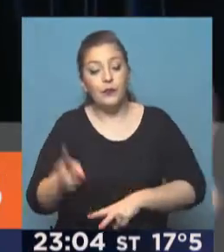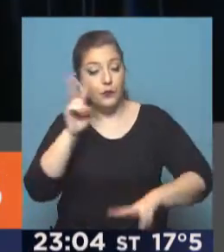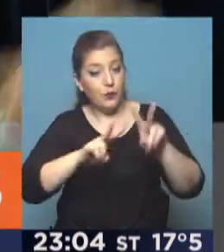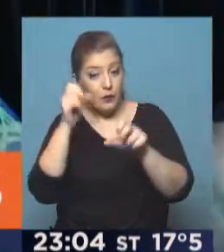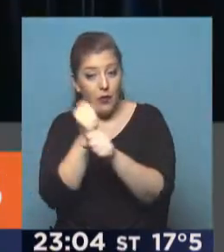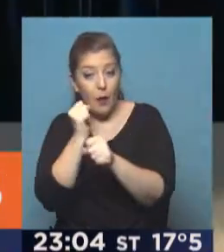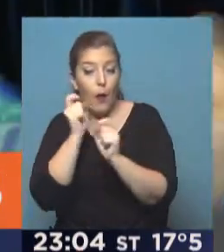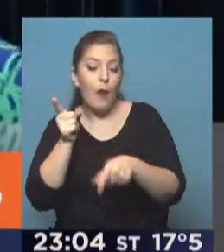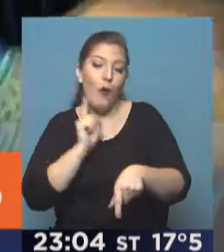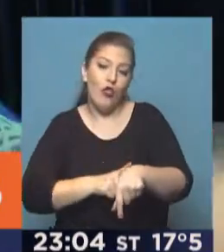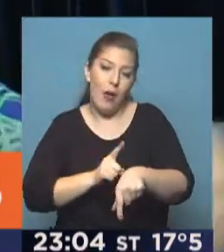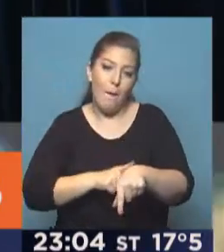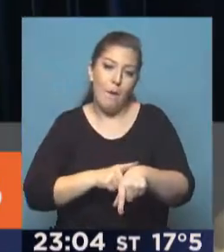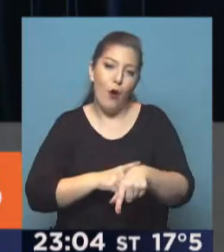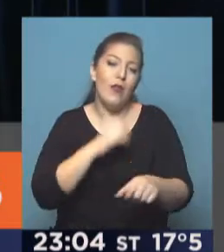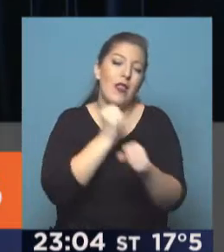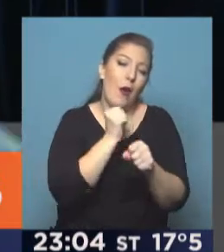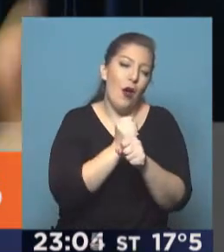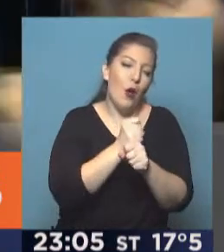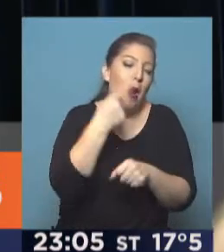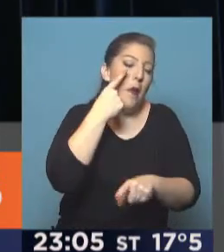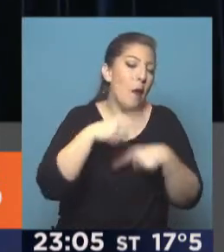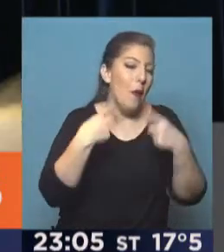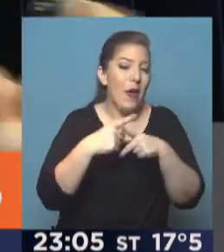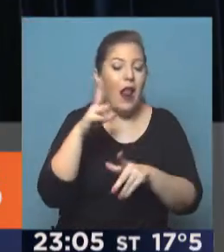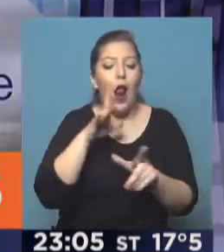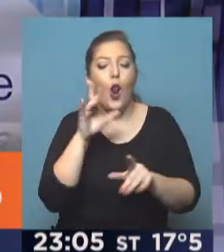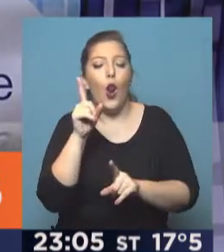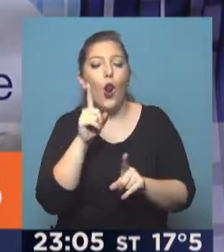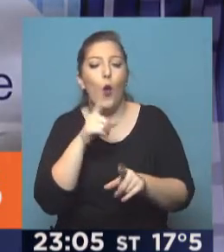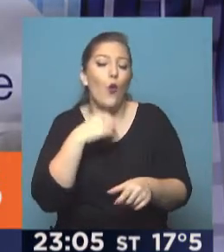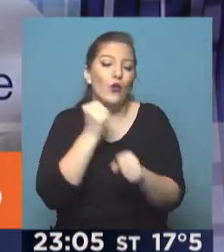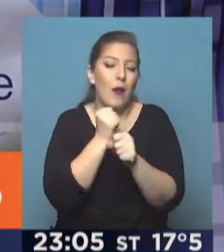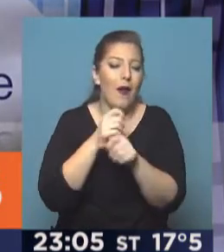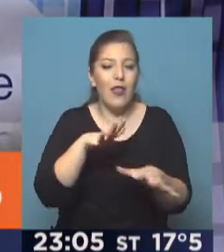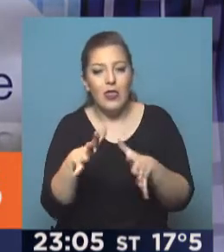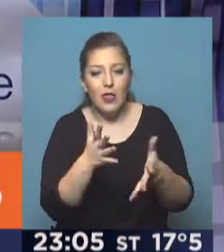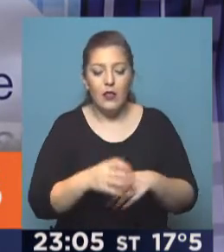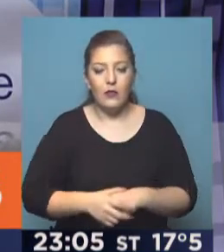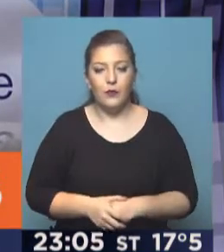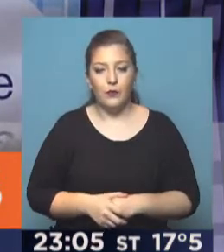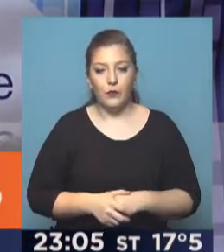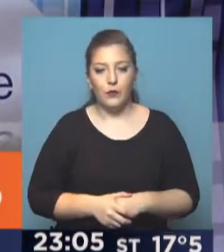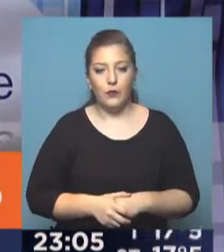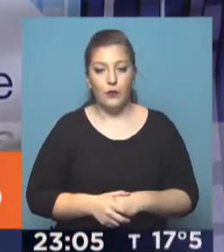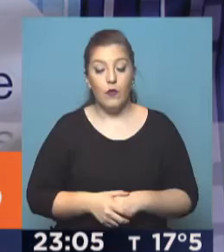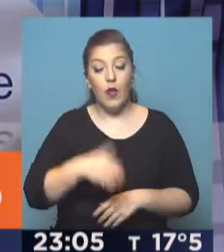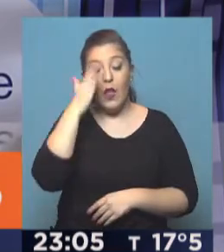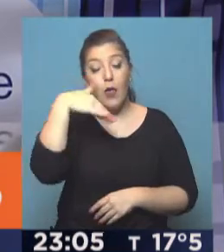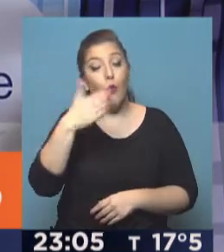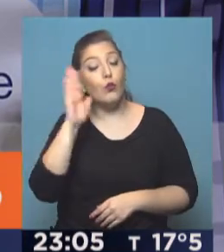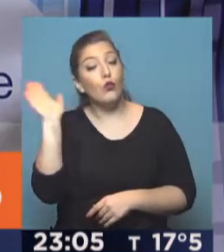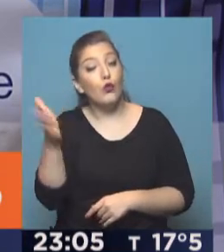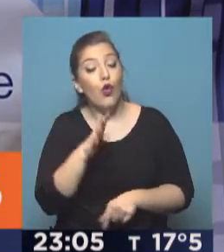trabajo mientras realizan algo para la supervivencia, alguna changa, algún trabajo inestable, digamos, todas esas situaciones, después todos los que